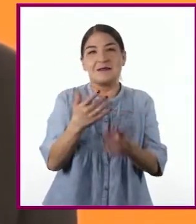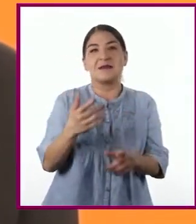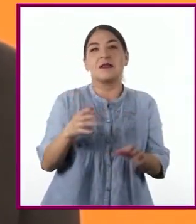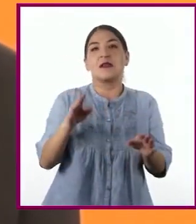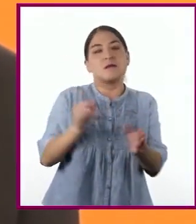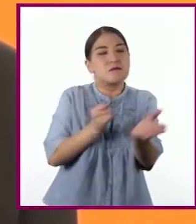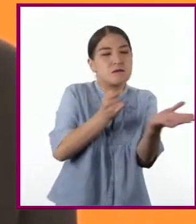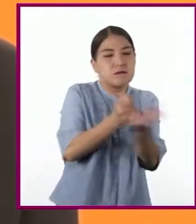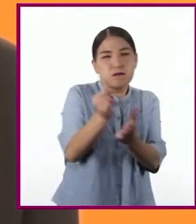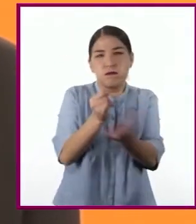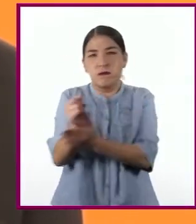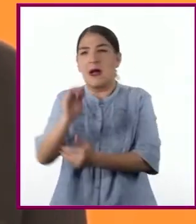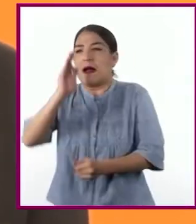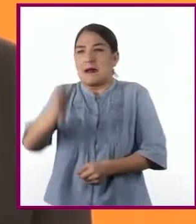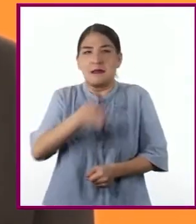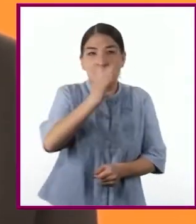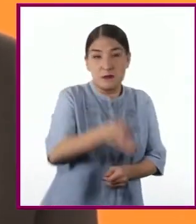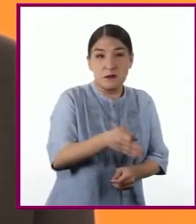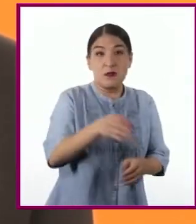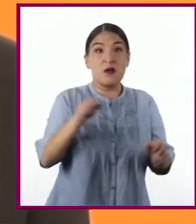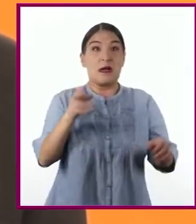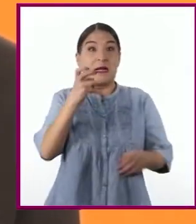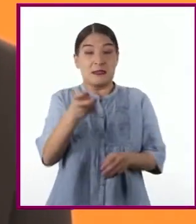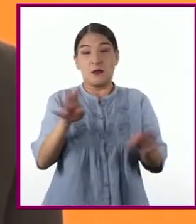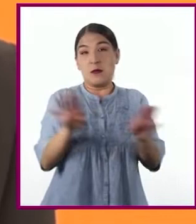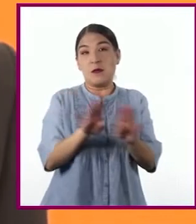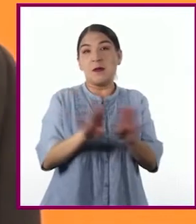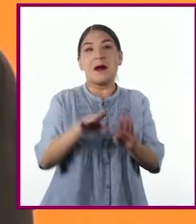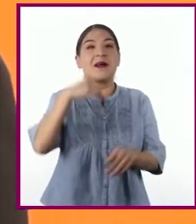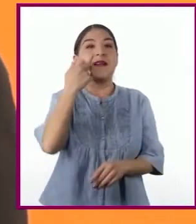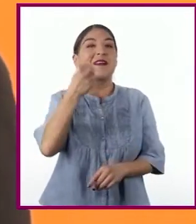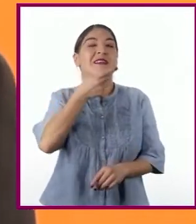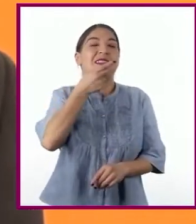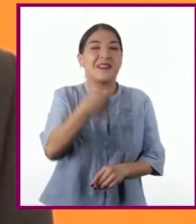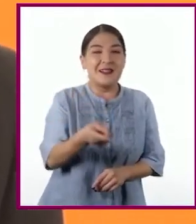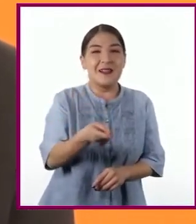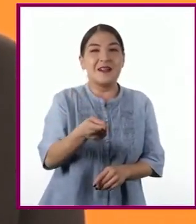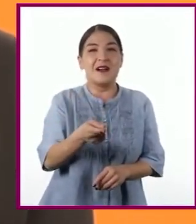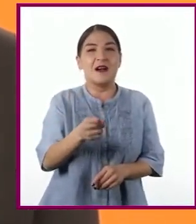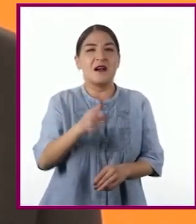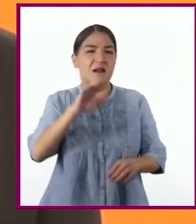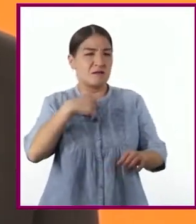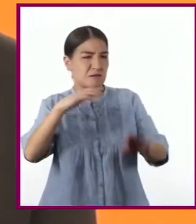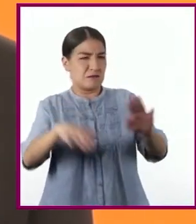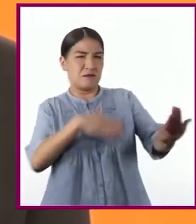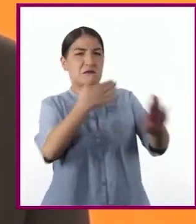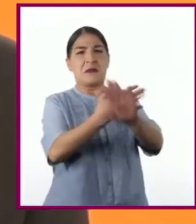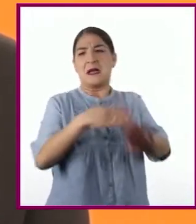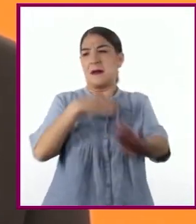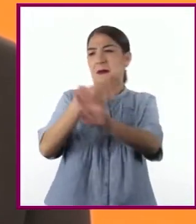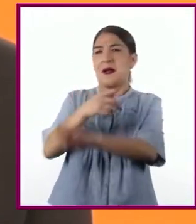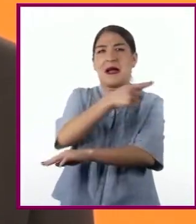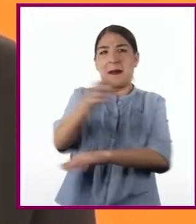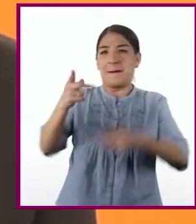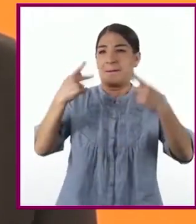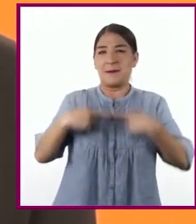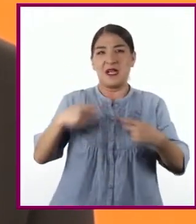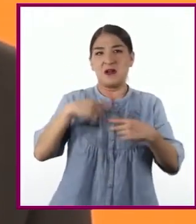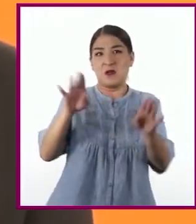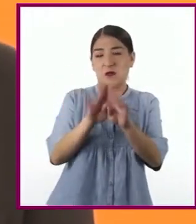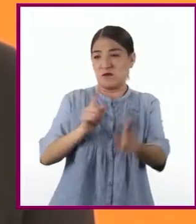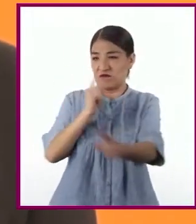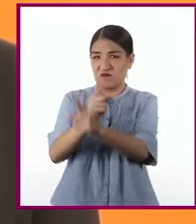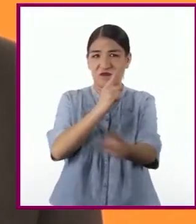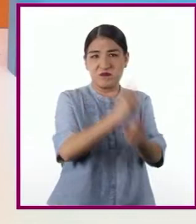persona decida o quiera, esto no significa que esté permitido ir en contra de la dignidad de las personas y transgredir